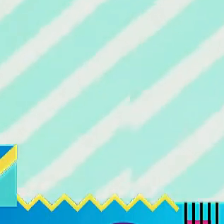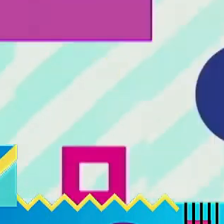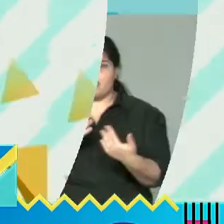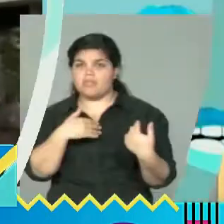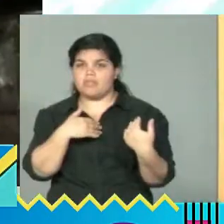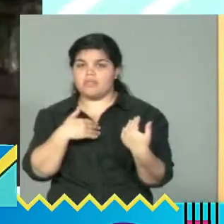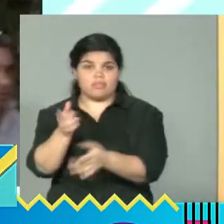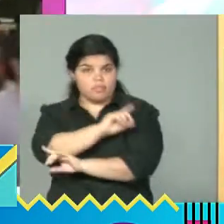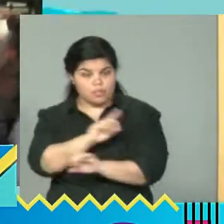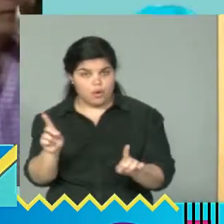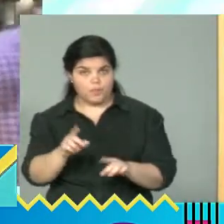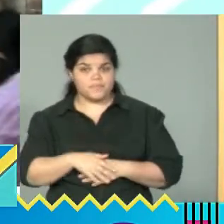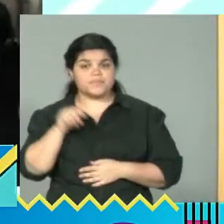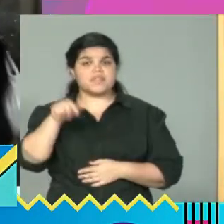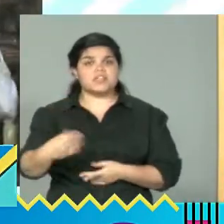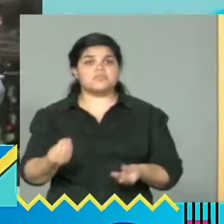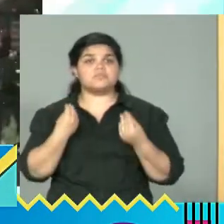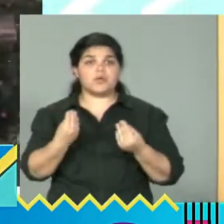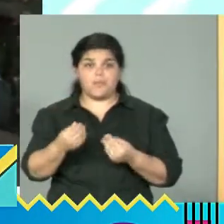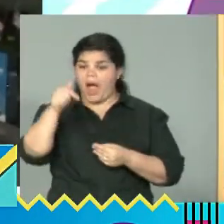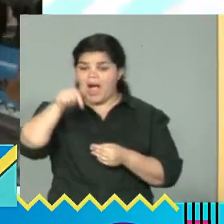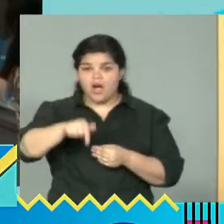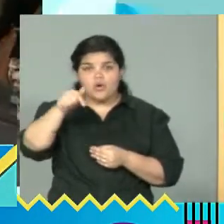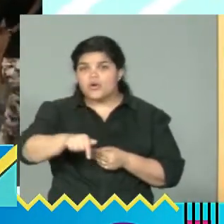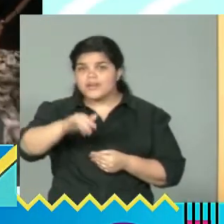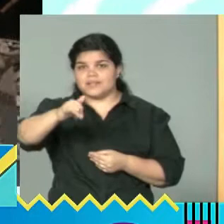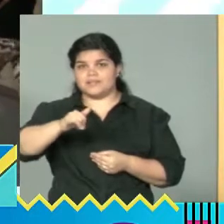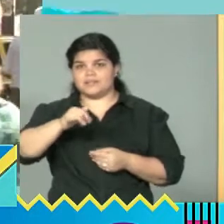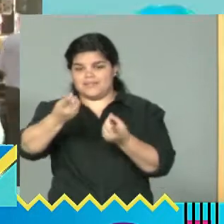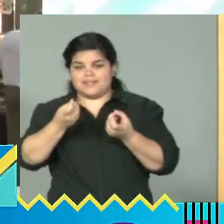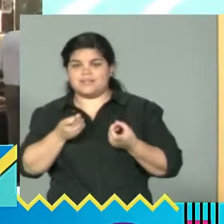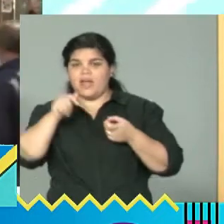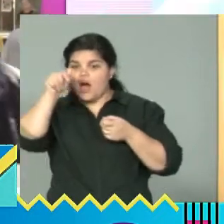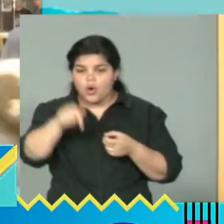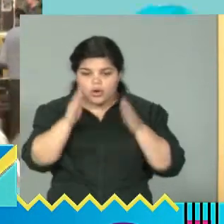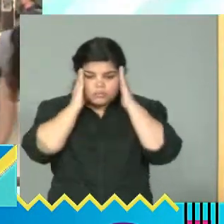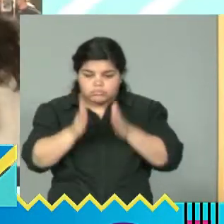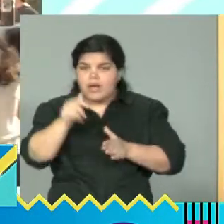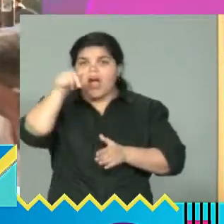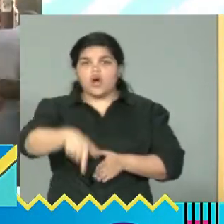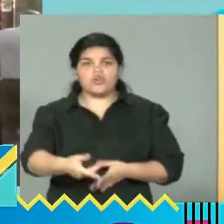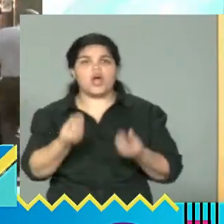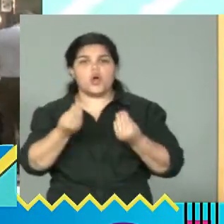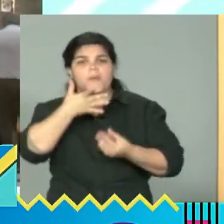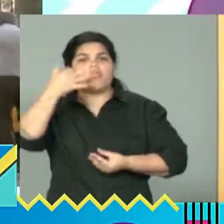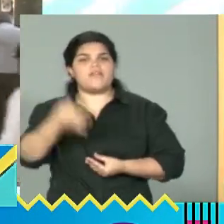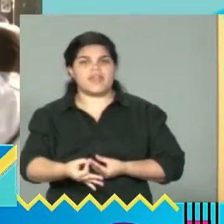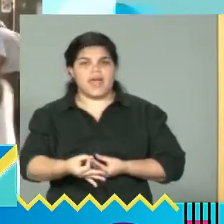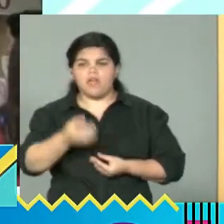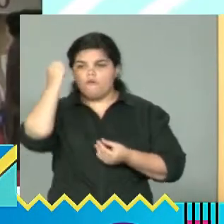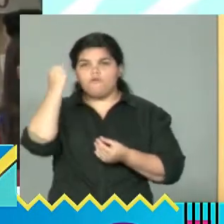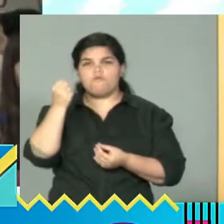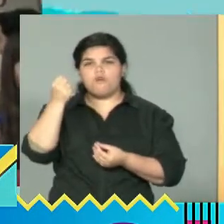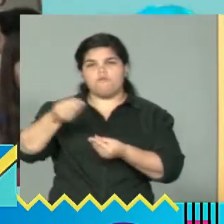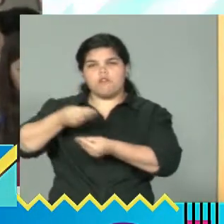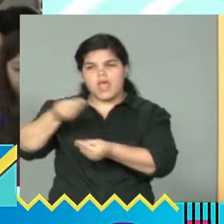central también que hoy tenemos es en el sector real. Digo, mientras no nos focalicemos en el sector real y no solamente en el sector financiero, si bien el sector financiero